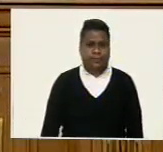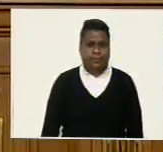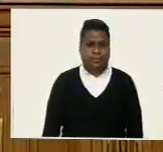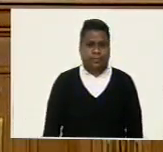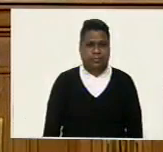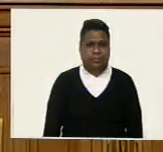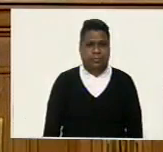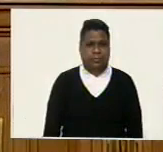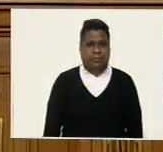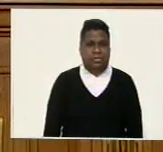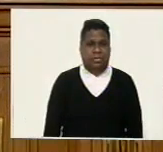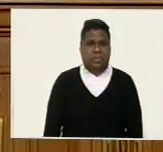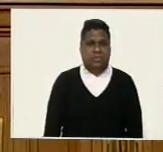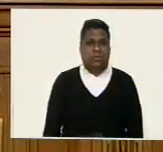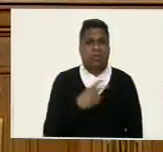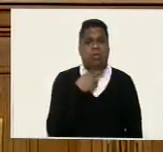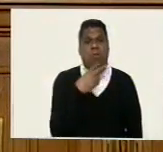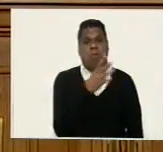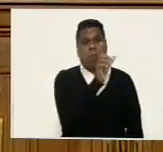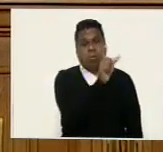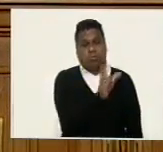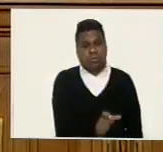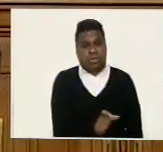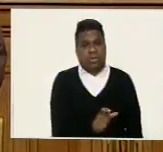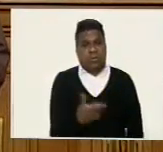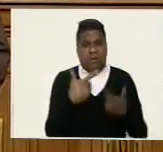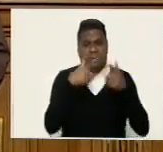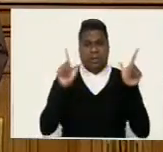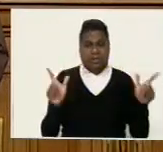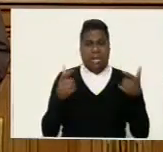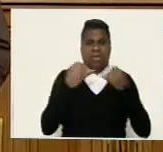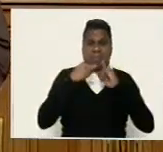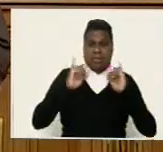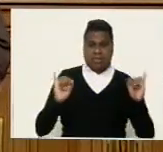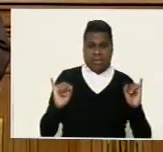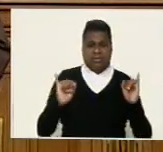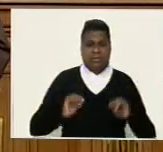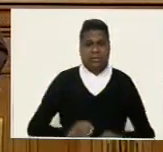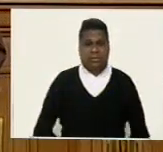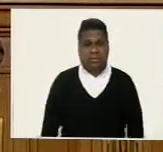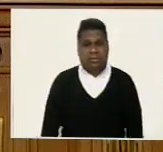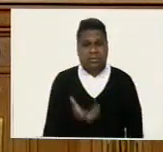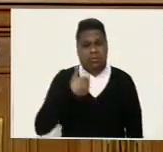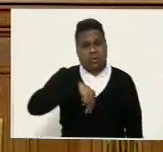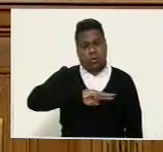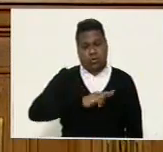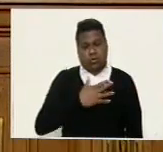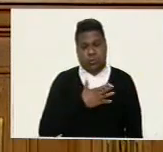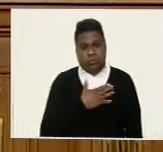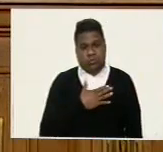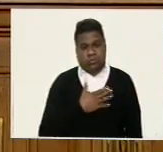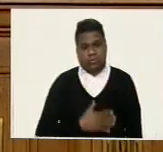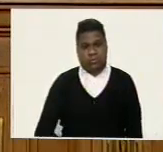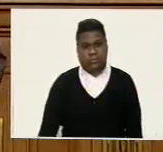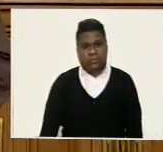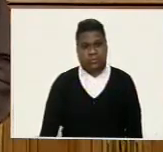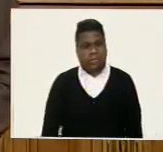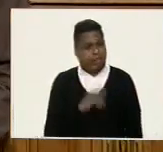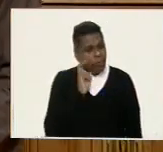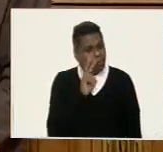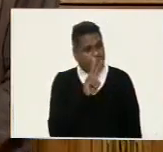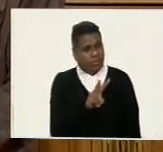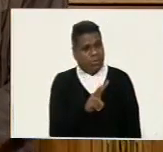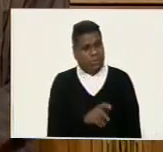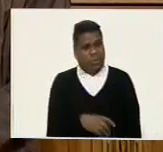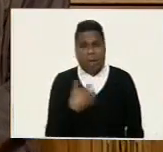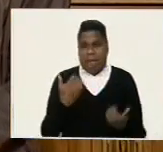del vocero de la libertad, de la independencia. Nosotros hemos visto que, qué emoción